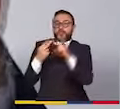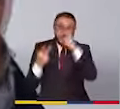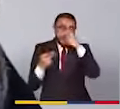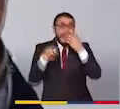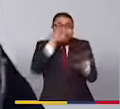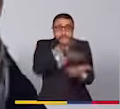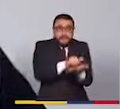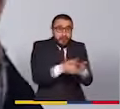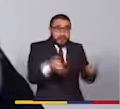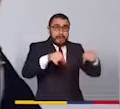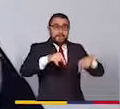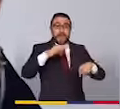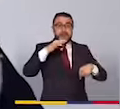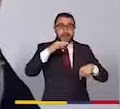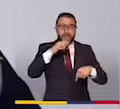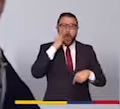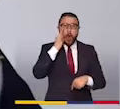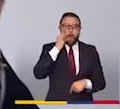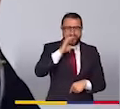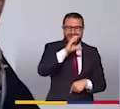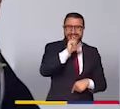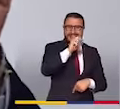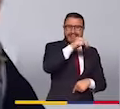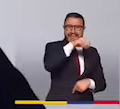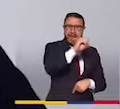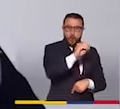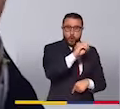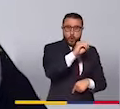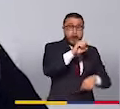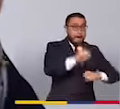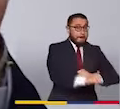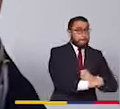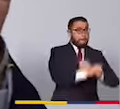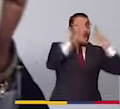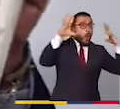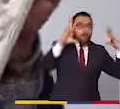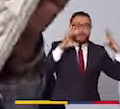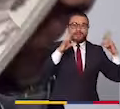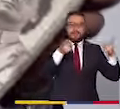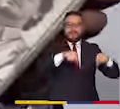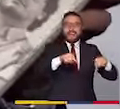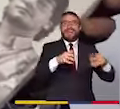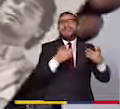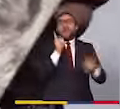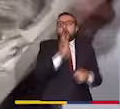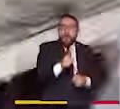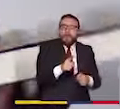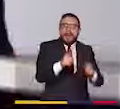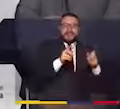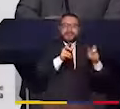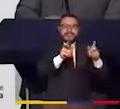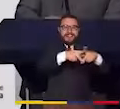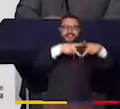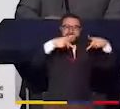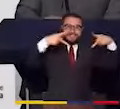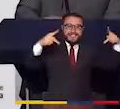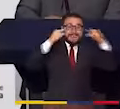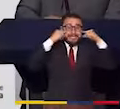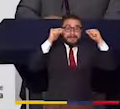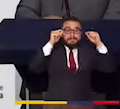Cano, y querían cerrar El Espectador, y por eso cerraron Cambio, y por eso cambió el dueño de Semana.